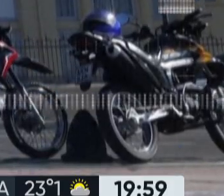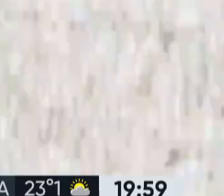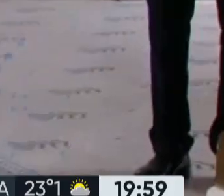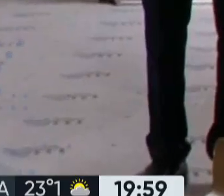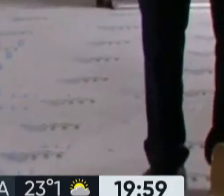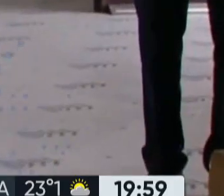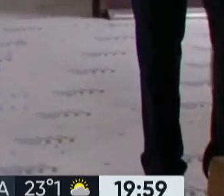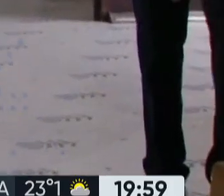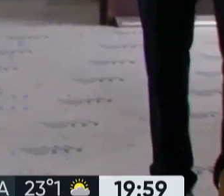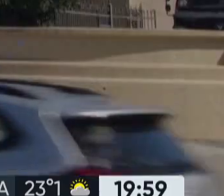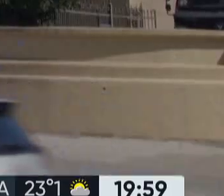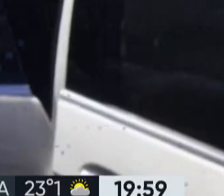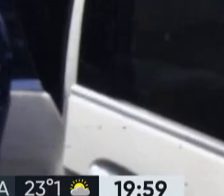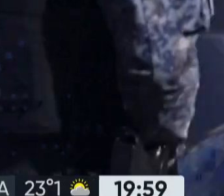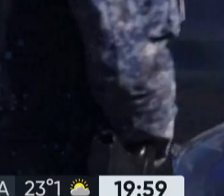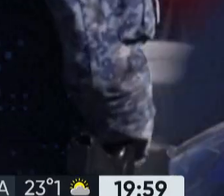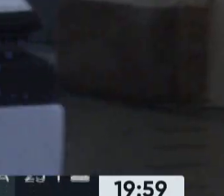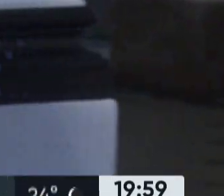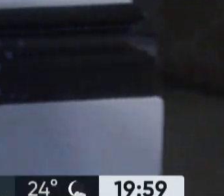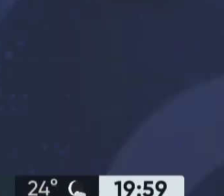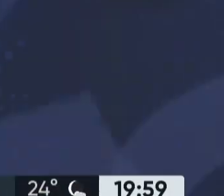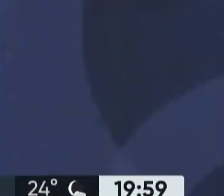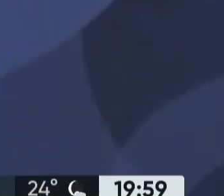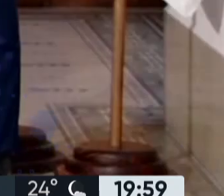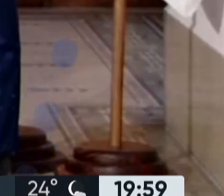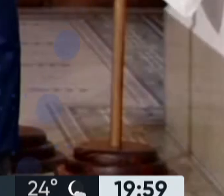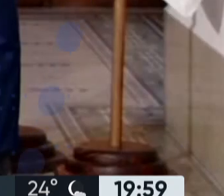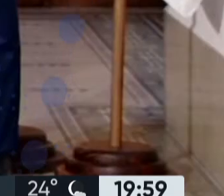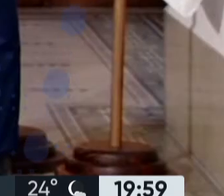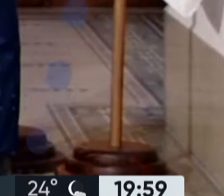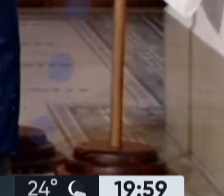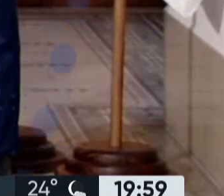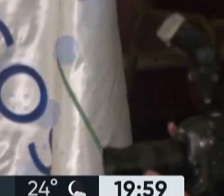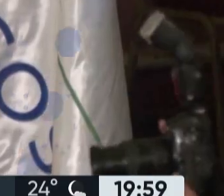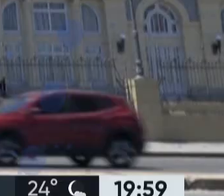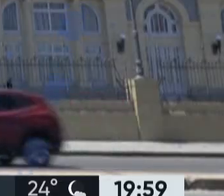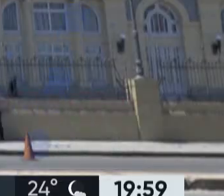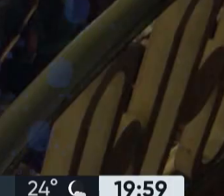de nosotros que profundizar nuestros lazos para promover el comercio y con ello traerle